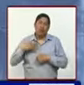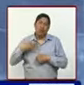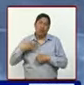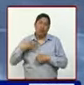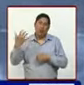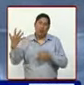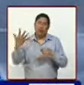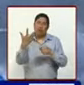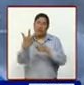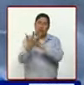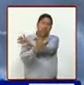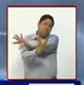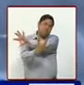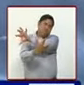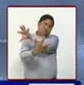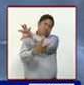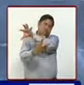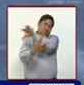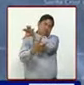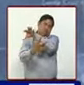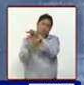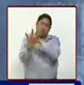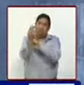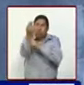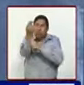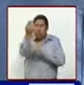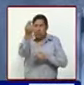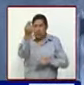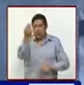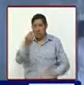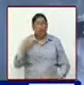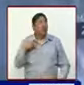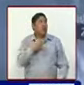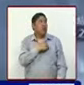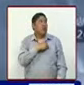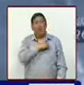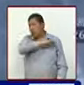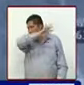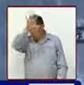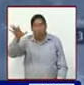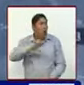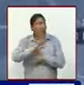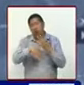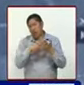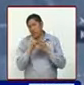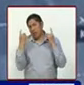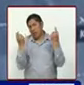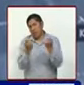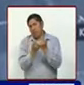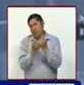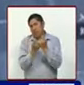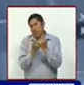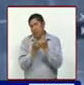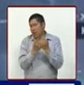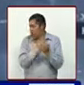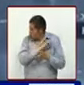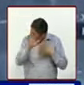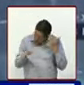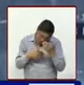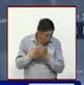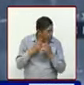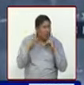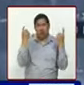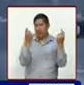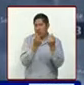llegado hacia el Valle Alto. Si nos ubicamos en el mapa, es todo el departamento. Prácticamente en todo el departamento